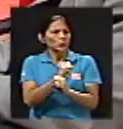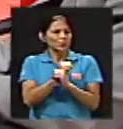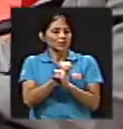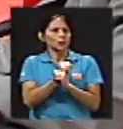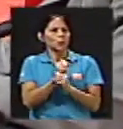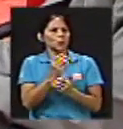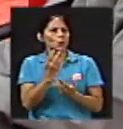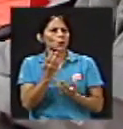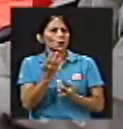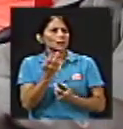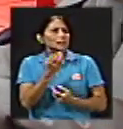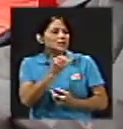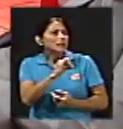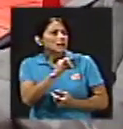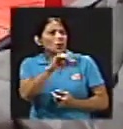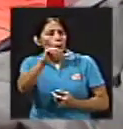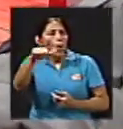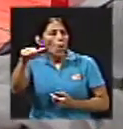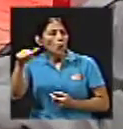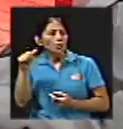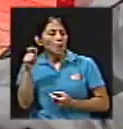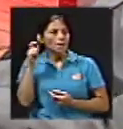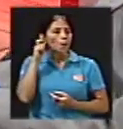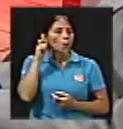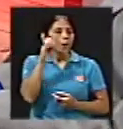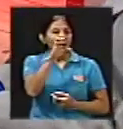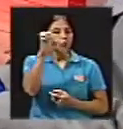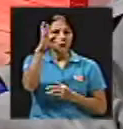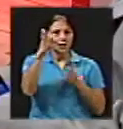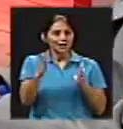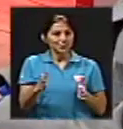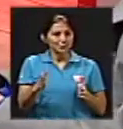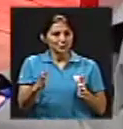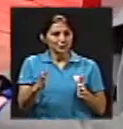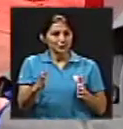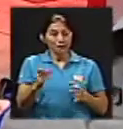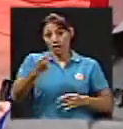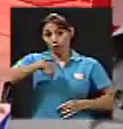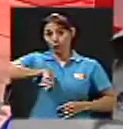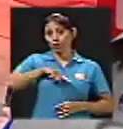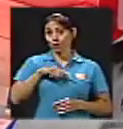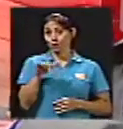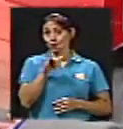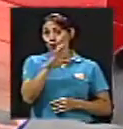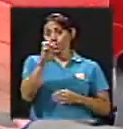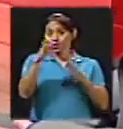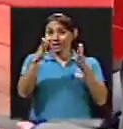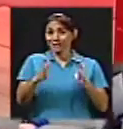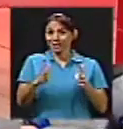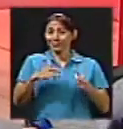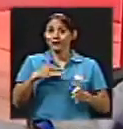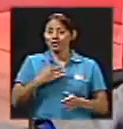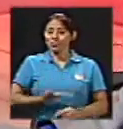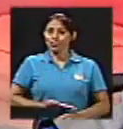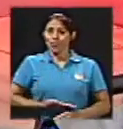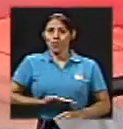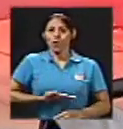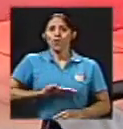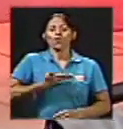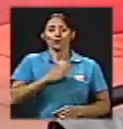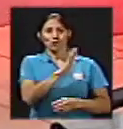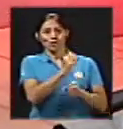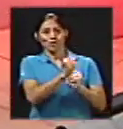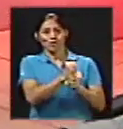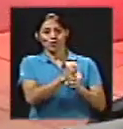otra mujer costarricense, y nosotros como costarricenses estamos muy orgullosos de muchas de las cosas que usted ha hecho,